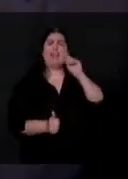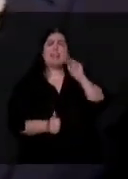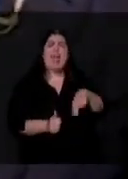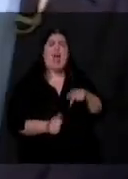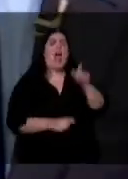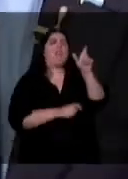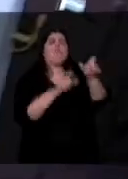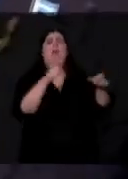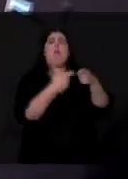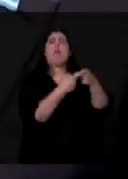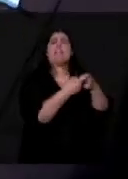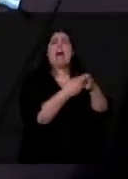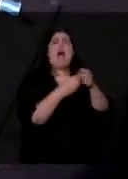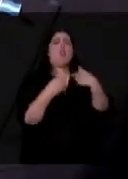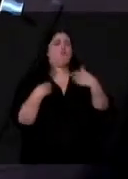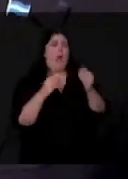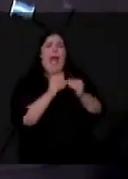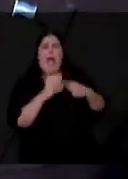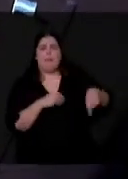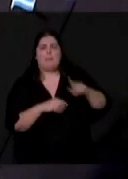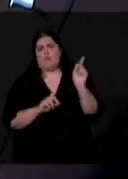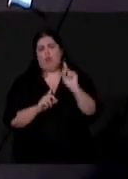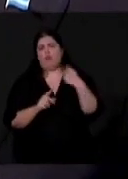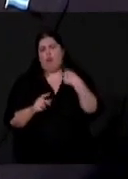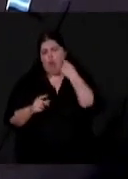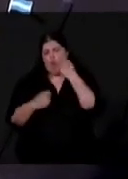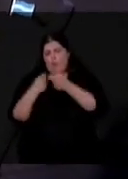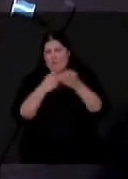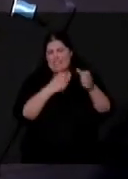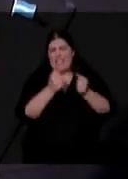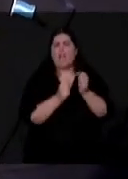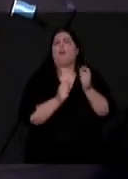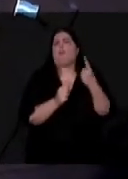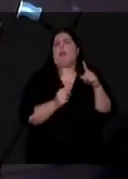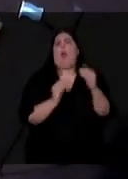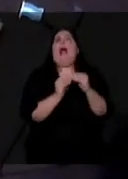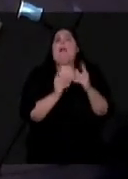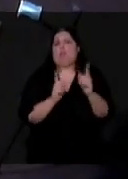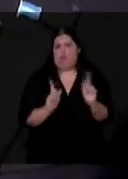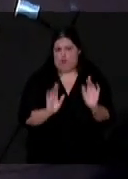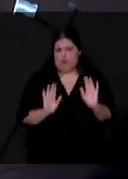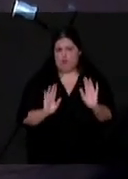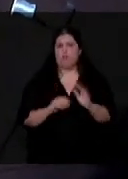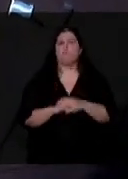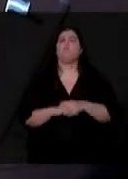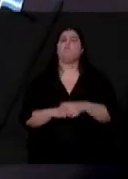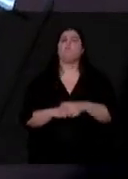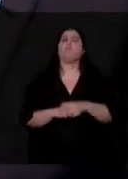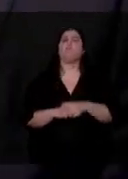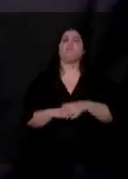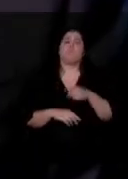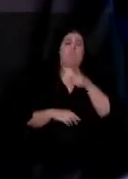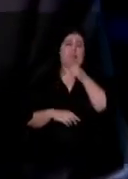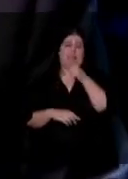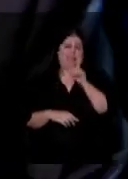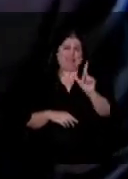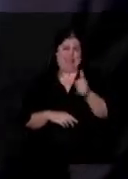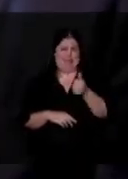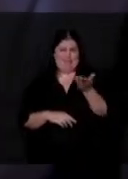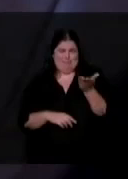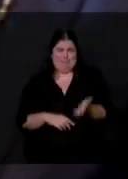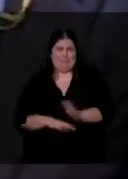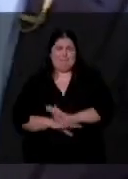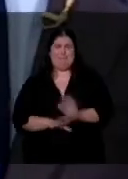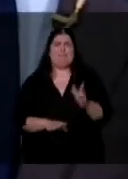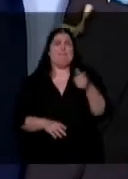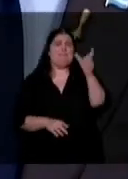amigos tengo empresarios a los que conozco ahora la verdad es que lo que me parece patético es que alguien que trabajó